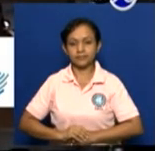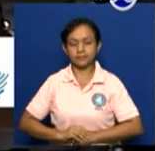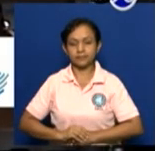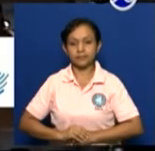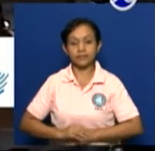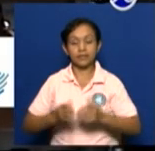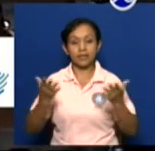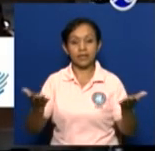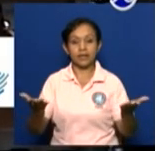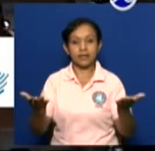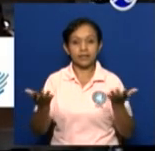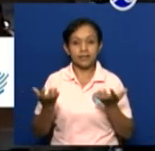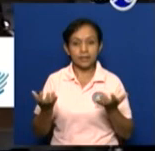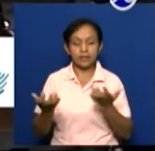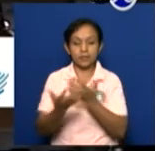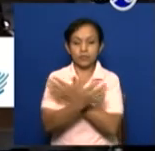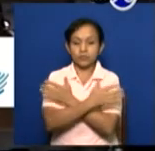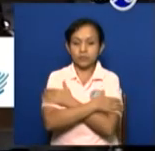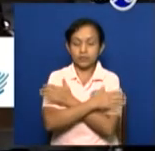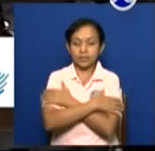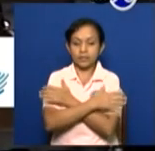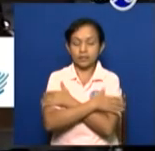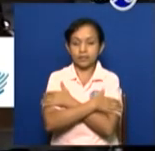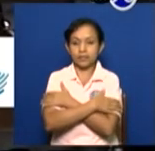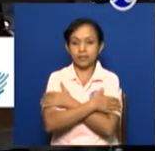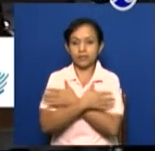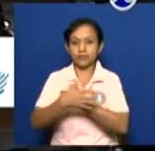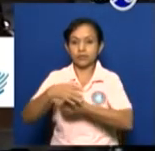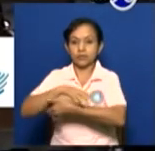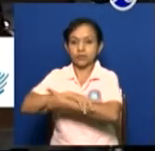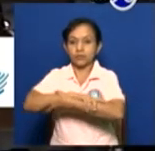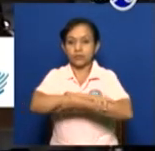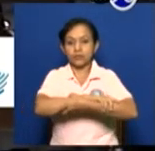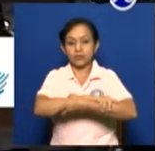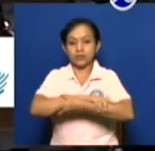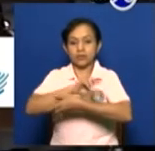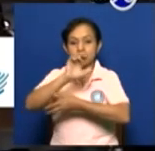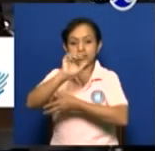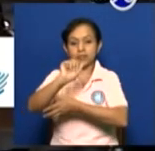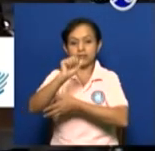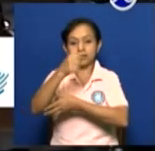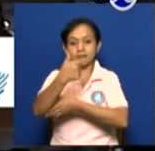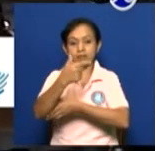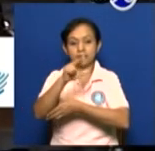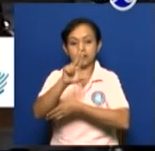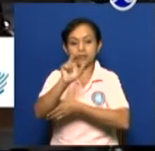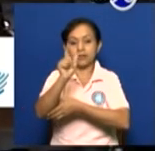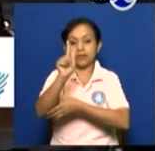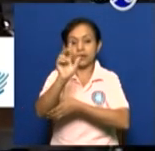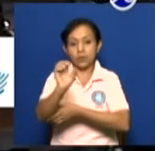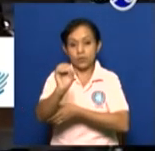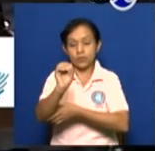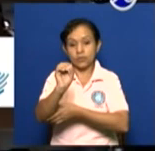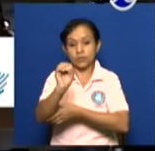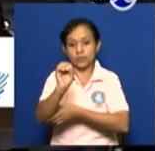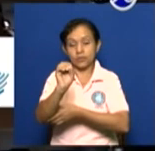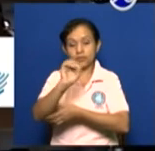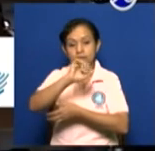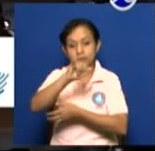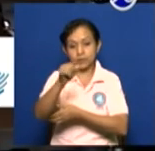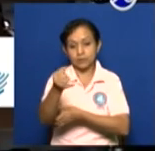Queremos saludar a los compañeros Augusto Enrique Castillo Sandino y